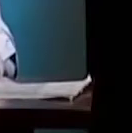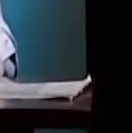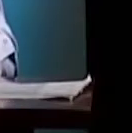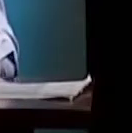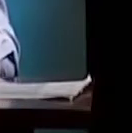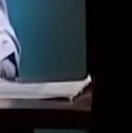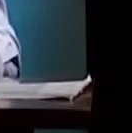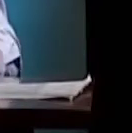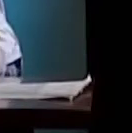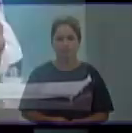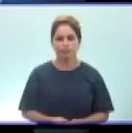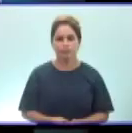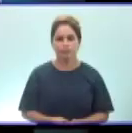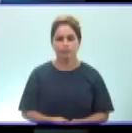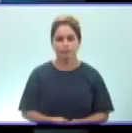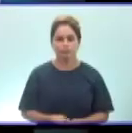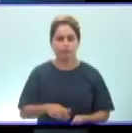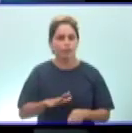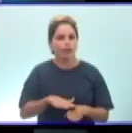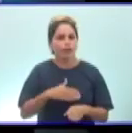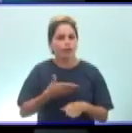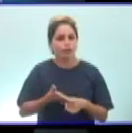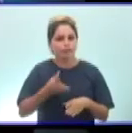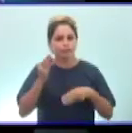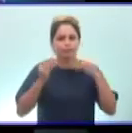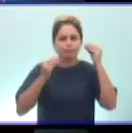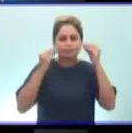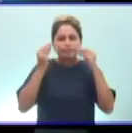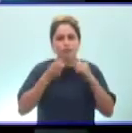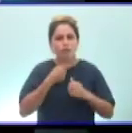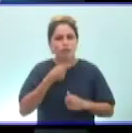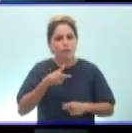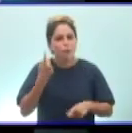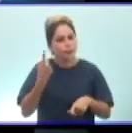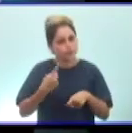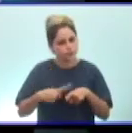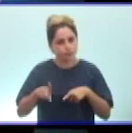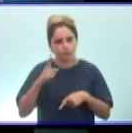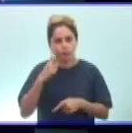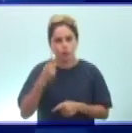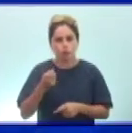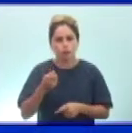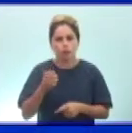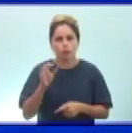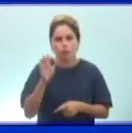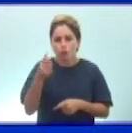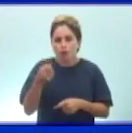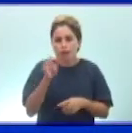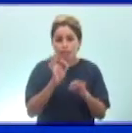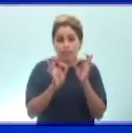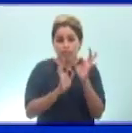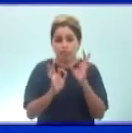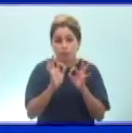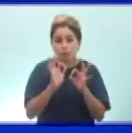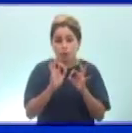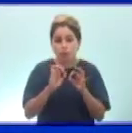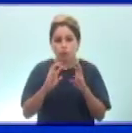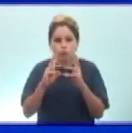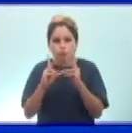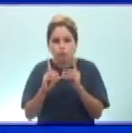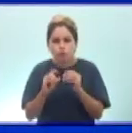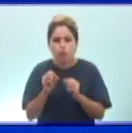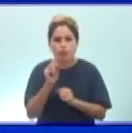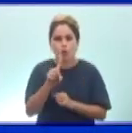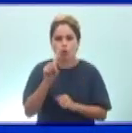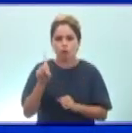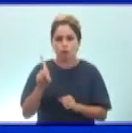Después de haber analizado este ejemplo, veremos otro ejemplo que es en el caso del átomo de sodio, donde su número atómico es 11. Y volviendo a